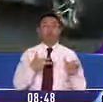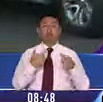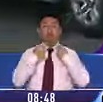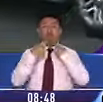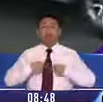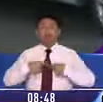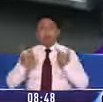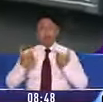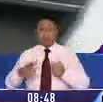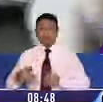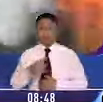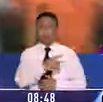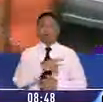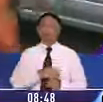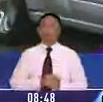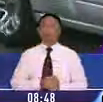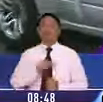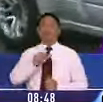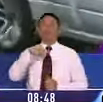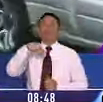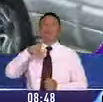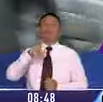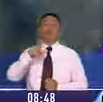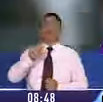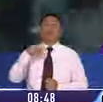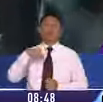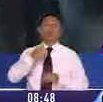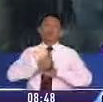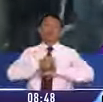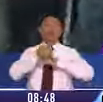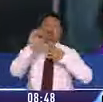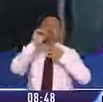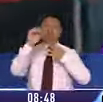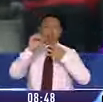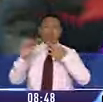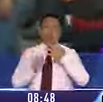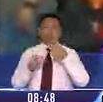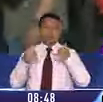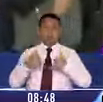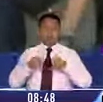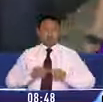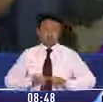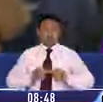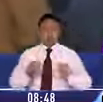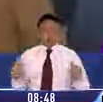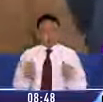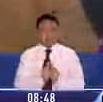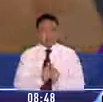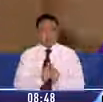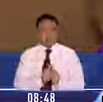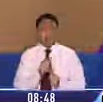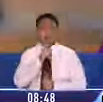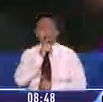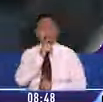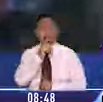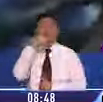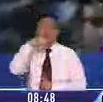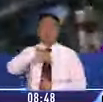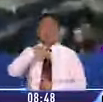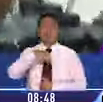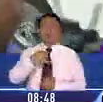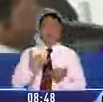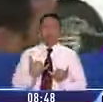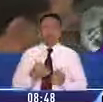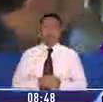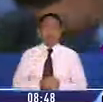convocados, es lo que nos ha dicho Andrea Montalvo, titular de la CNESID. Vamos a acercarnos también, vamos a ver quiénes se encuentran acá en